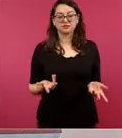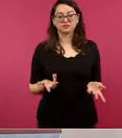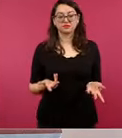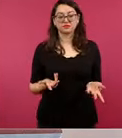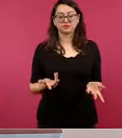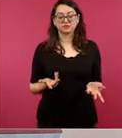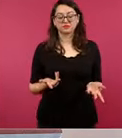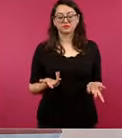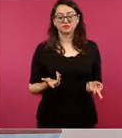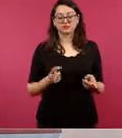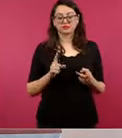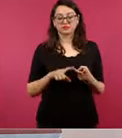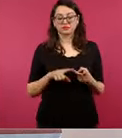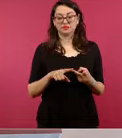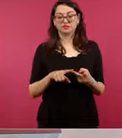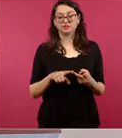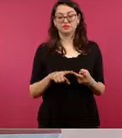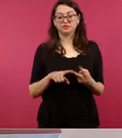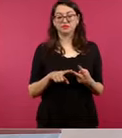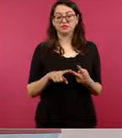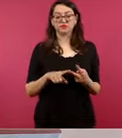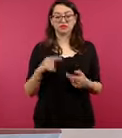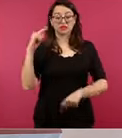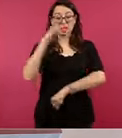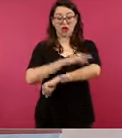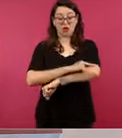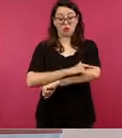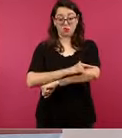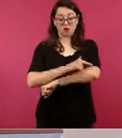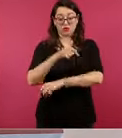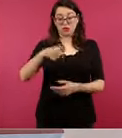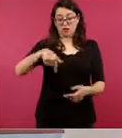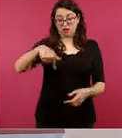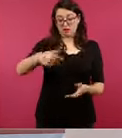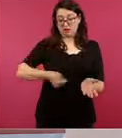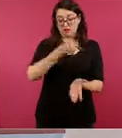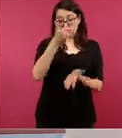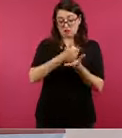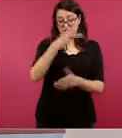tenían el control del aeropuerto de la Ciudad de México.